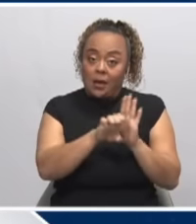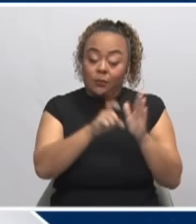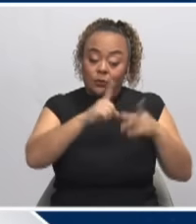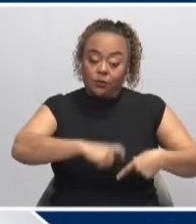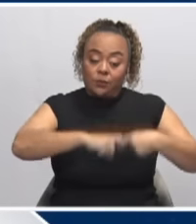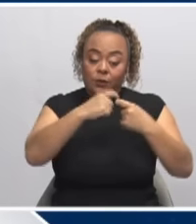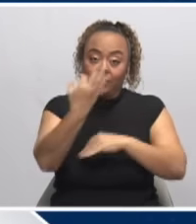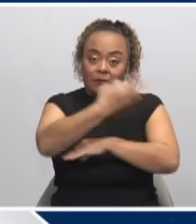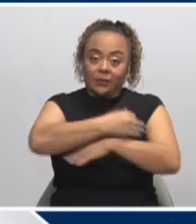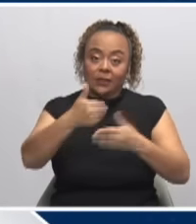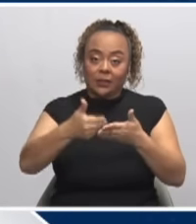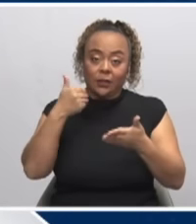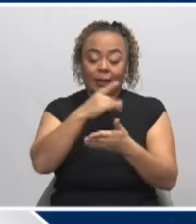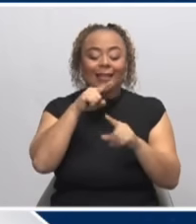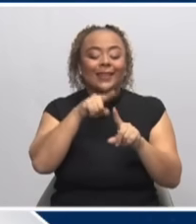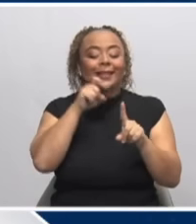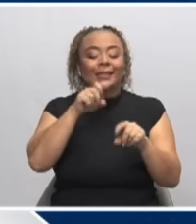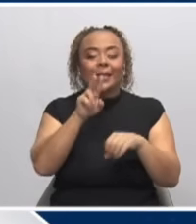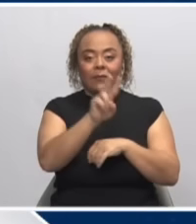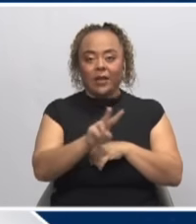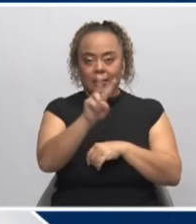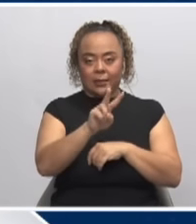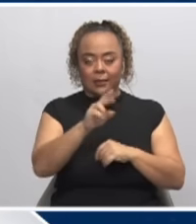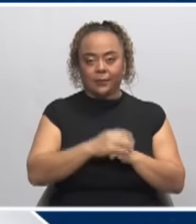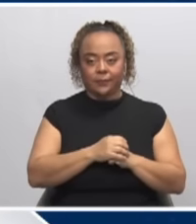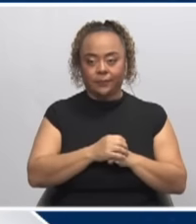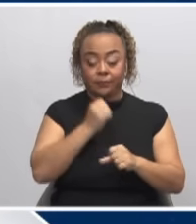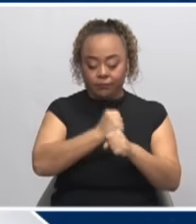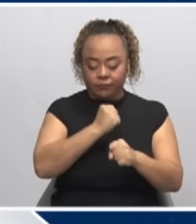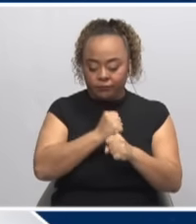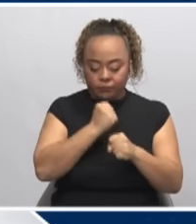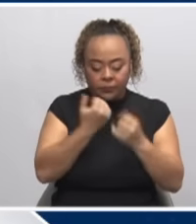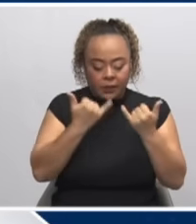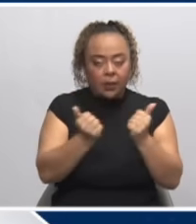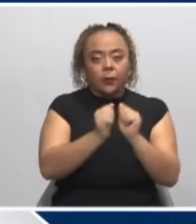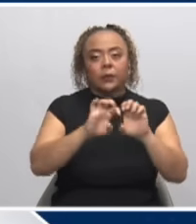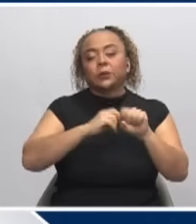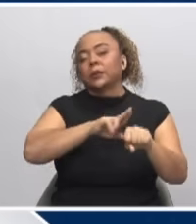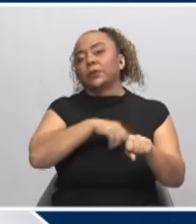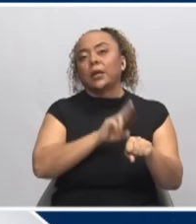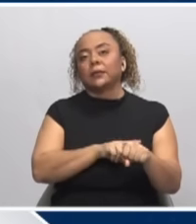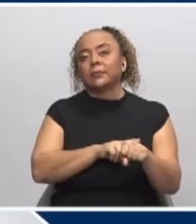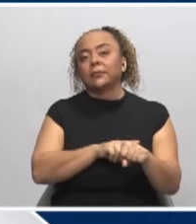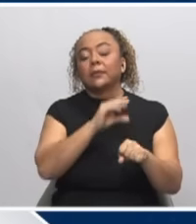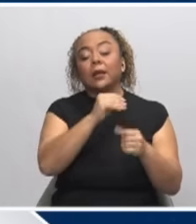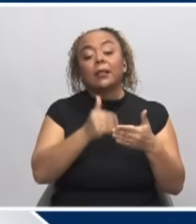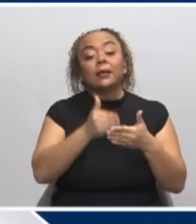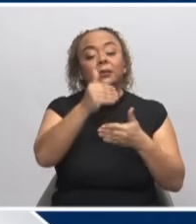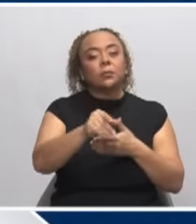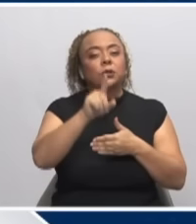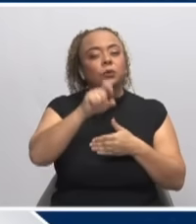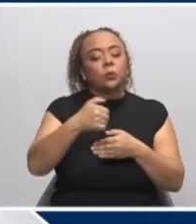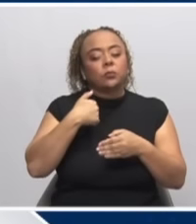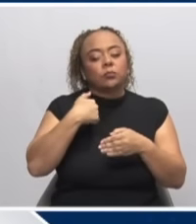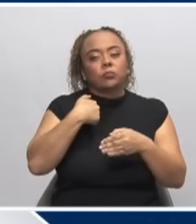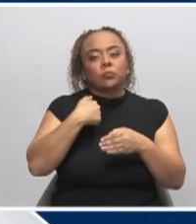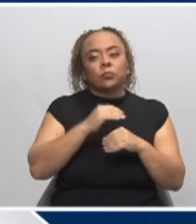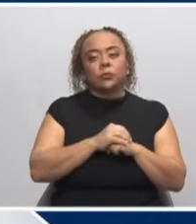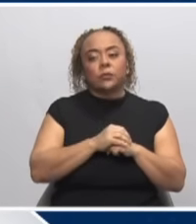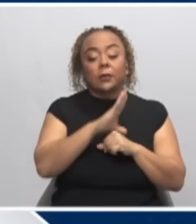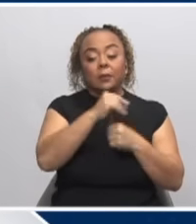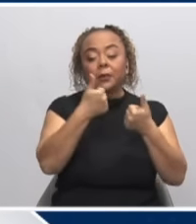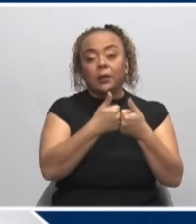anterior y desde el viernes está trabajando ya con selección nacional y después tuvo aquellos microciclos y el partido con